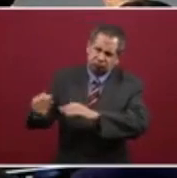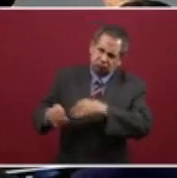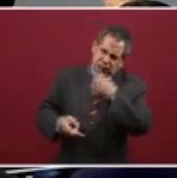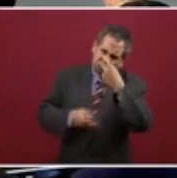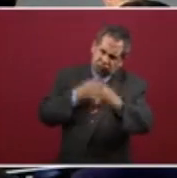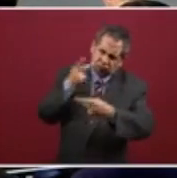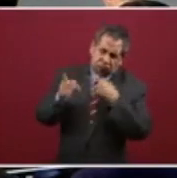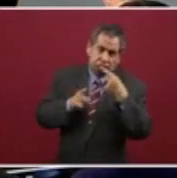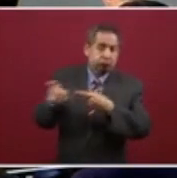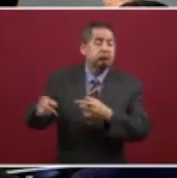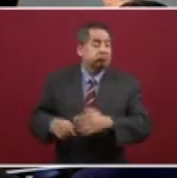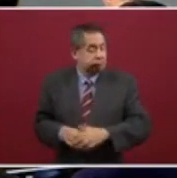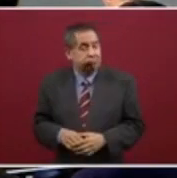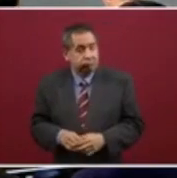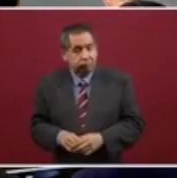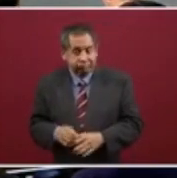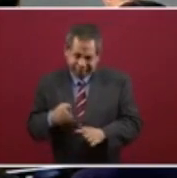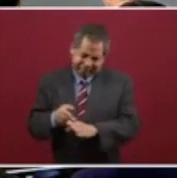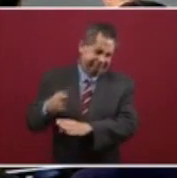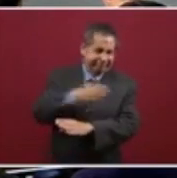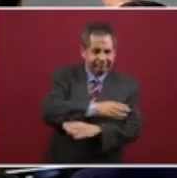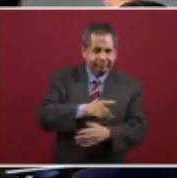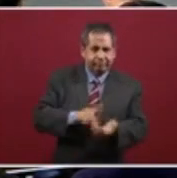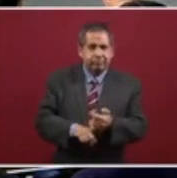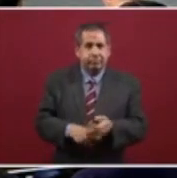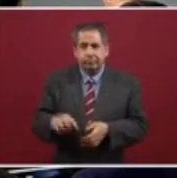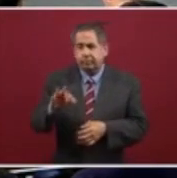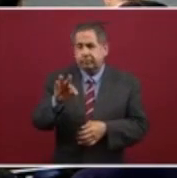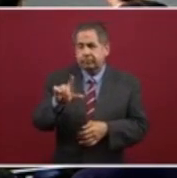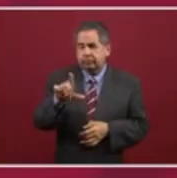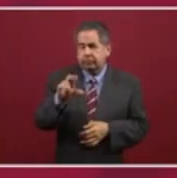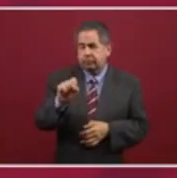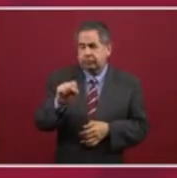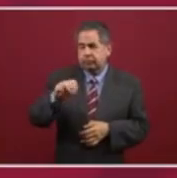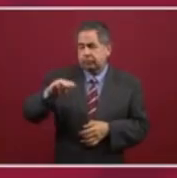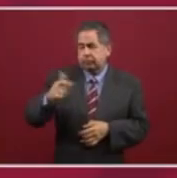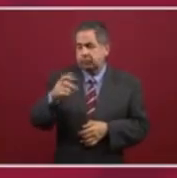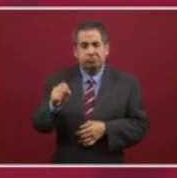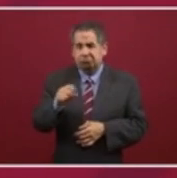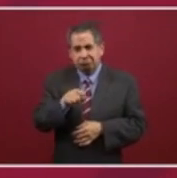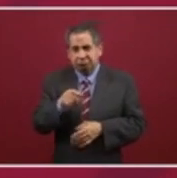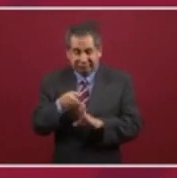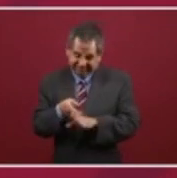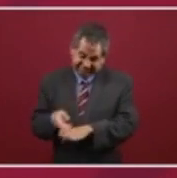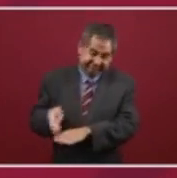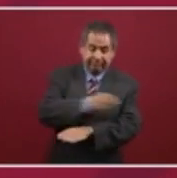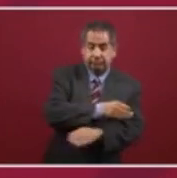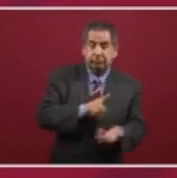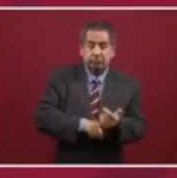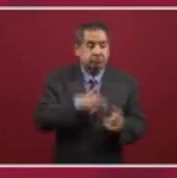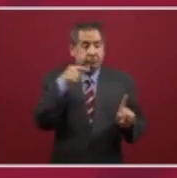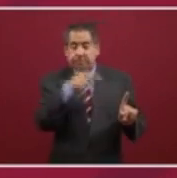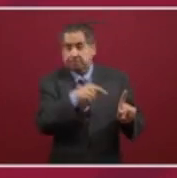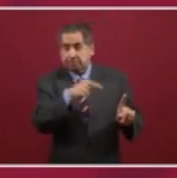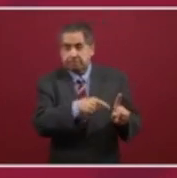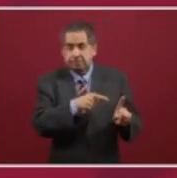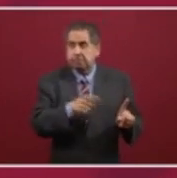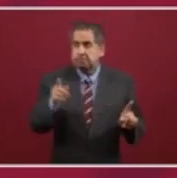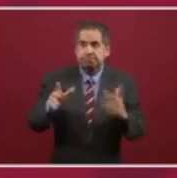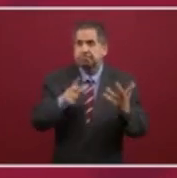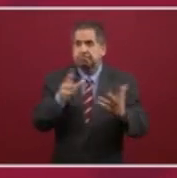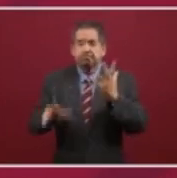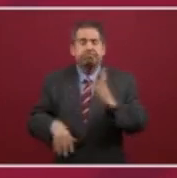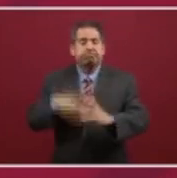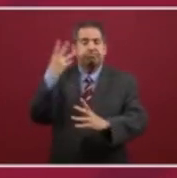incluso antes que los Flores Magón, tuvo que huir del